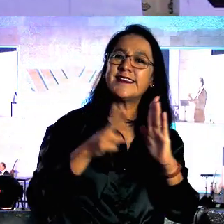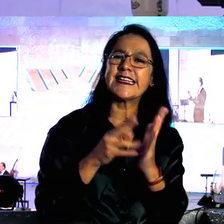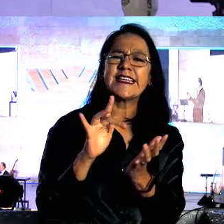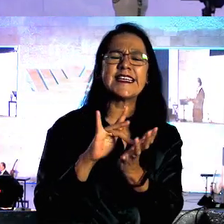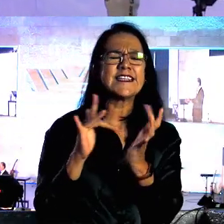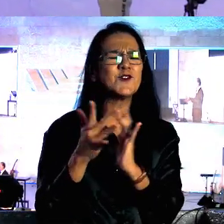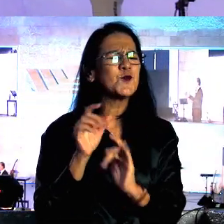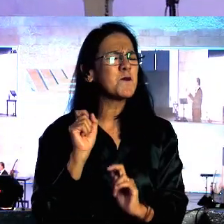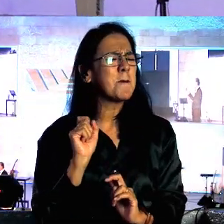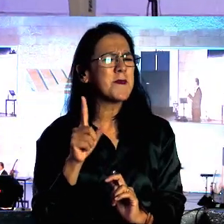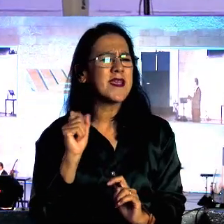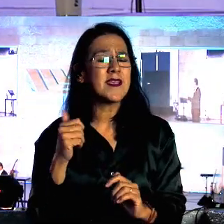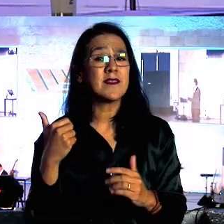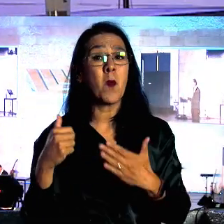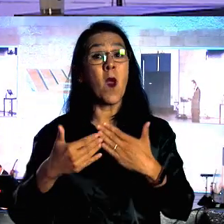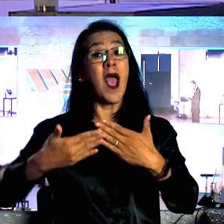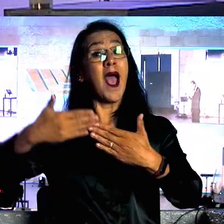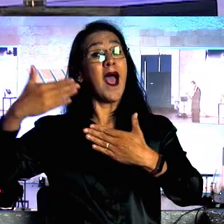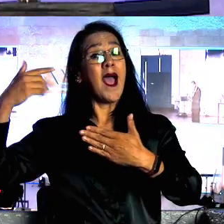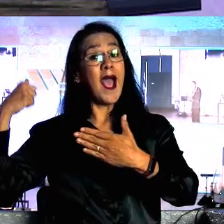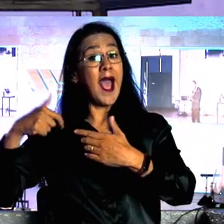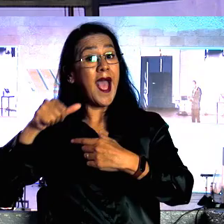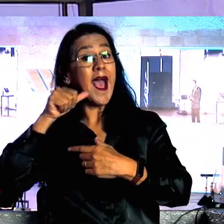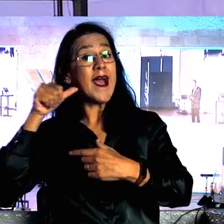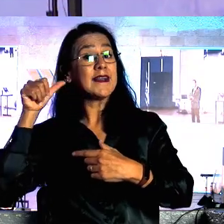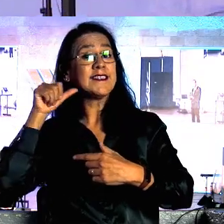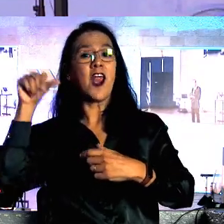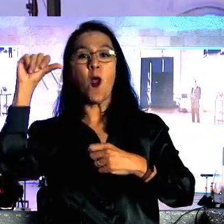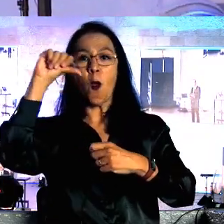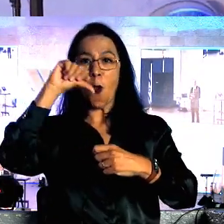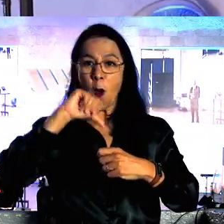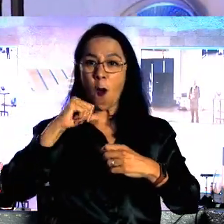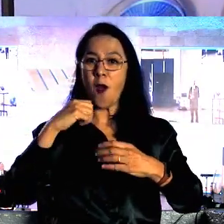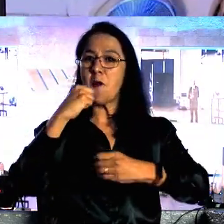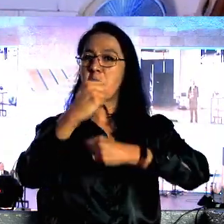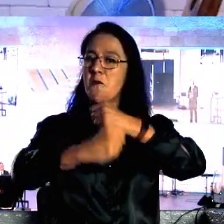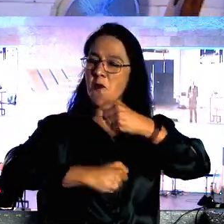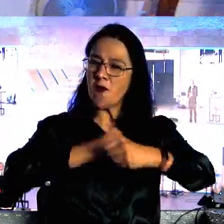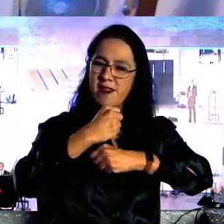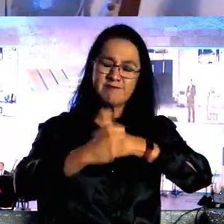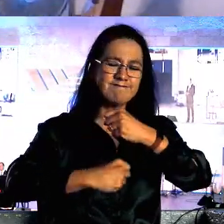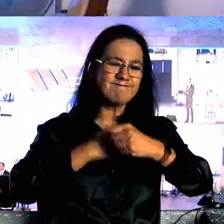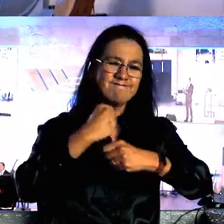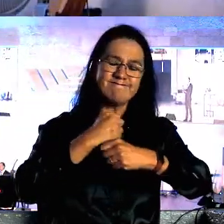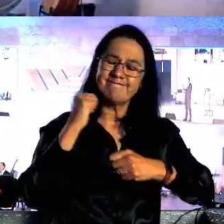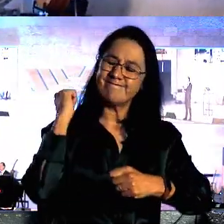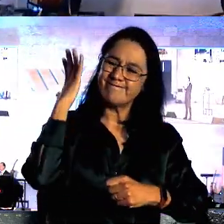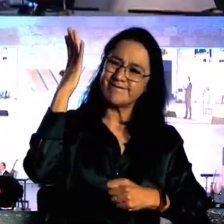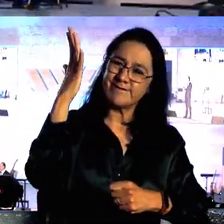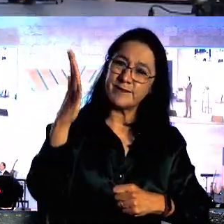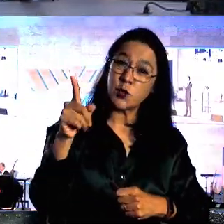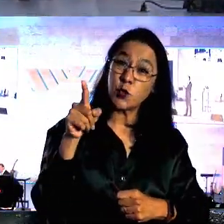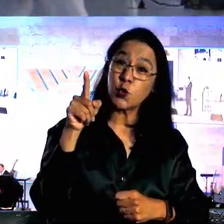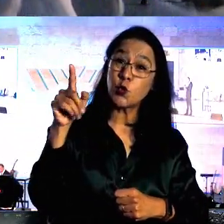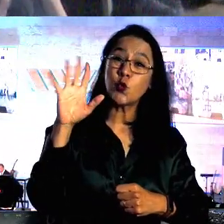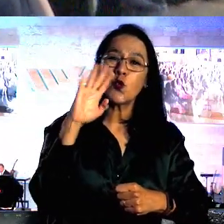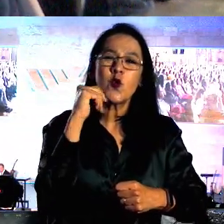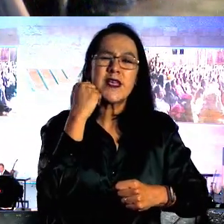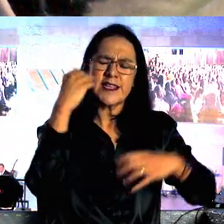hoy y por los siglos de los siglos y si tú quieres tener una lluvia en tu vida tú tienes que tomar